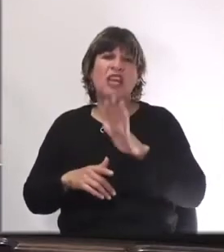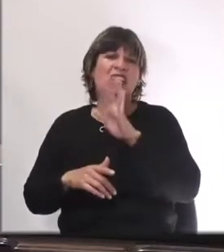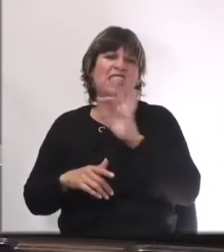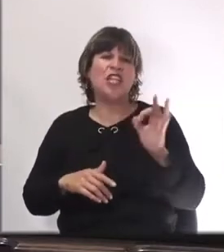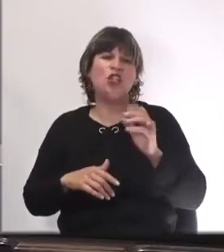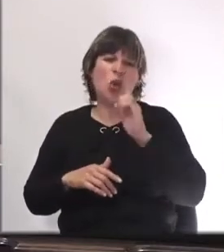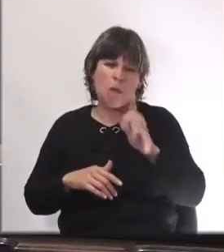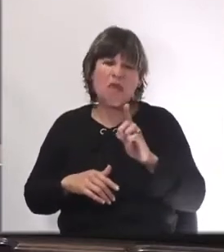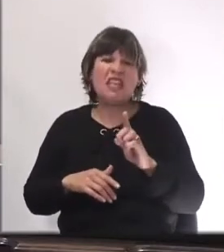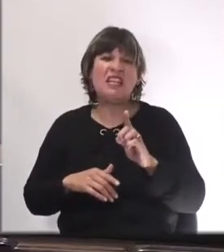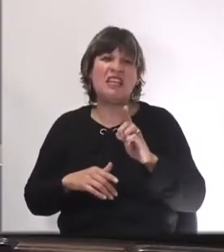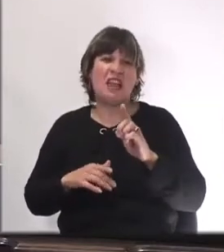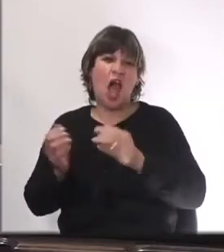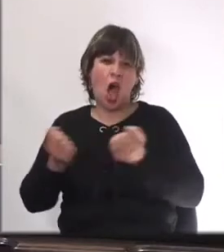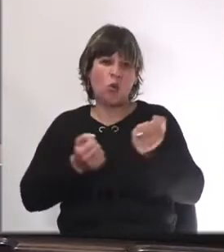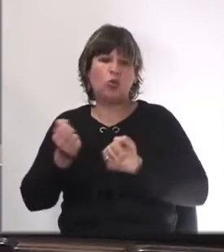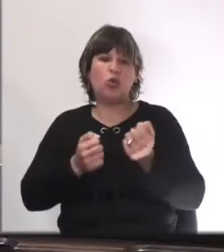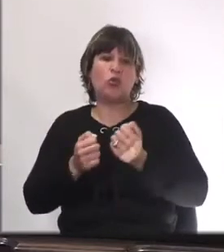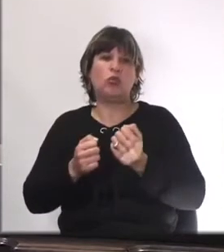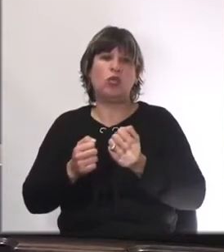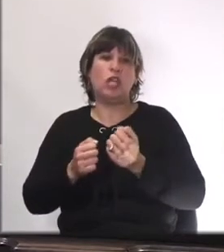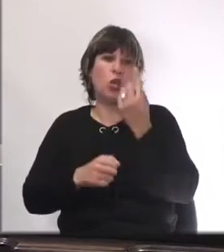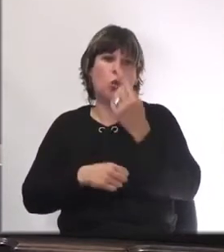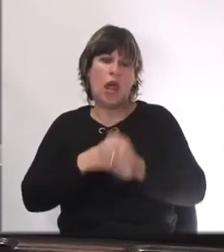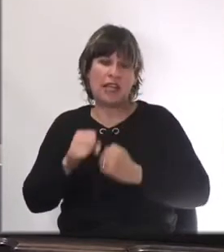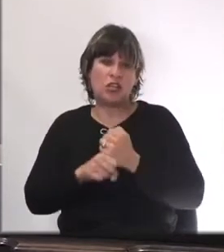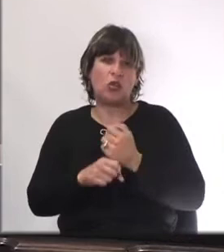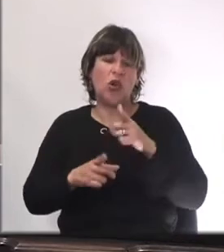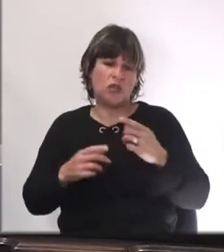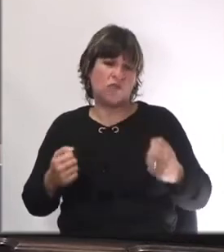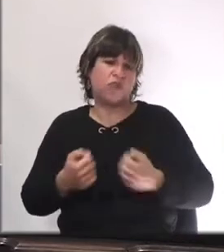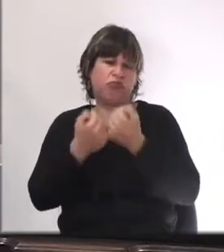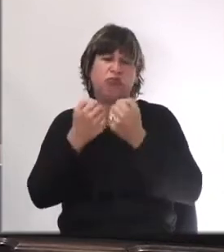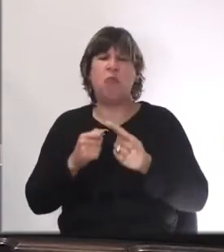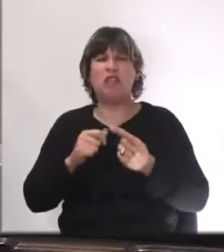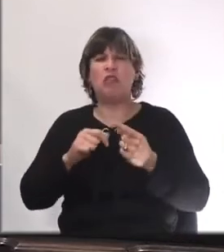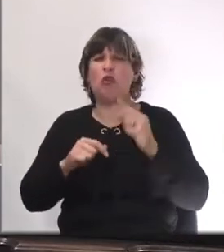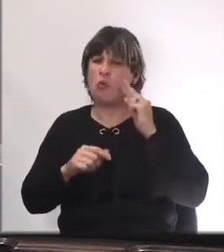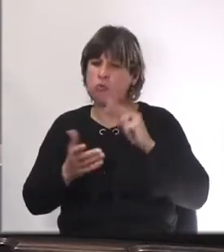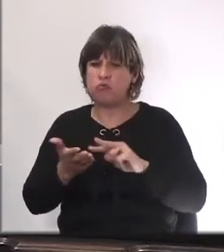sea, estamos tomando una medida que tiene un impacto desde el punto de vista ambiental